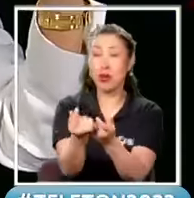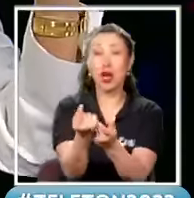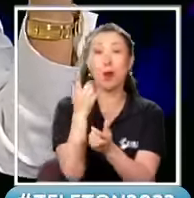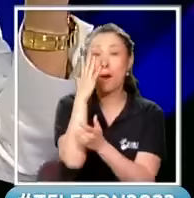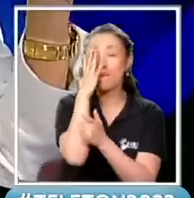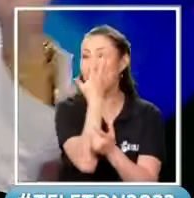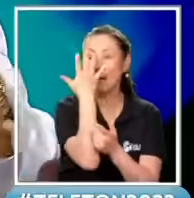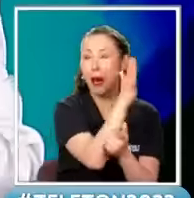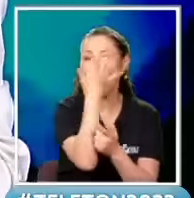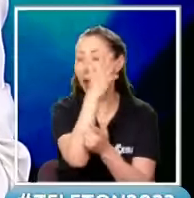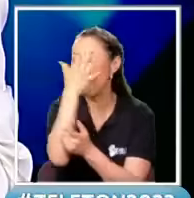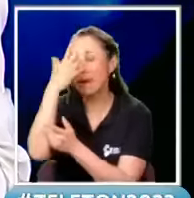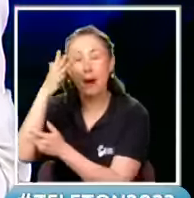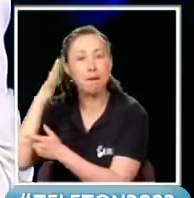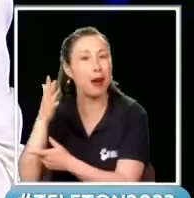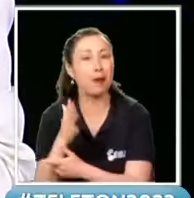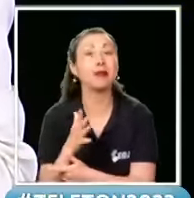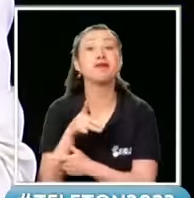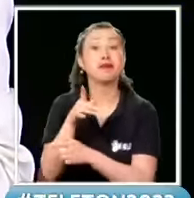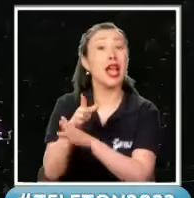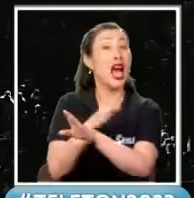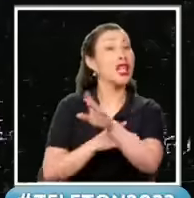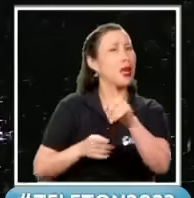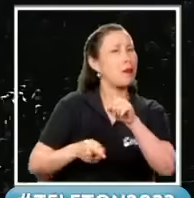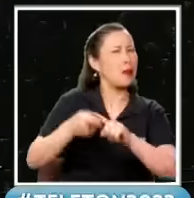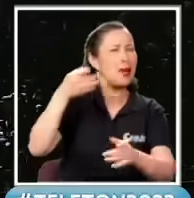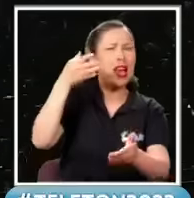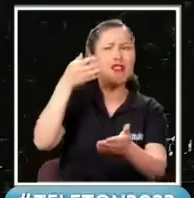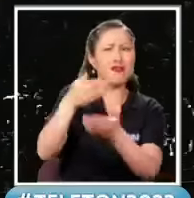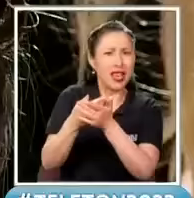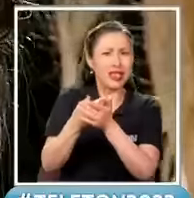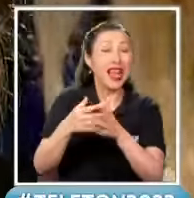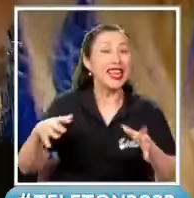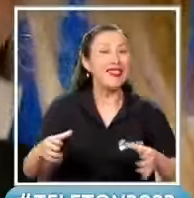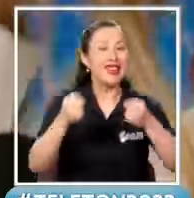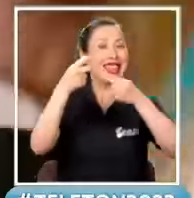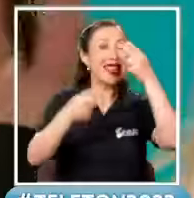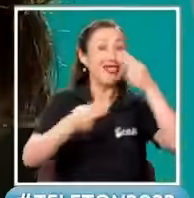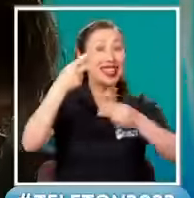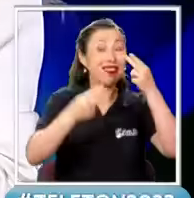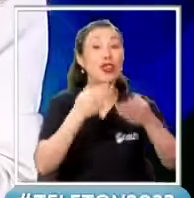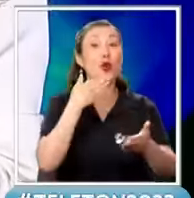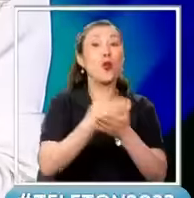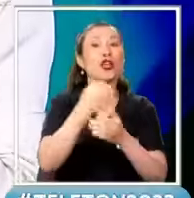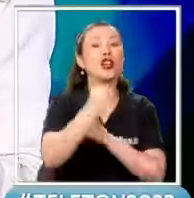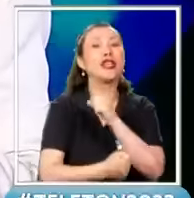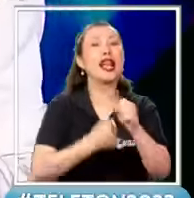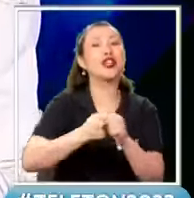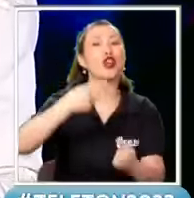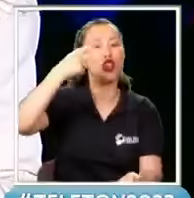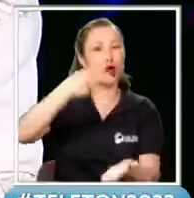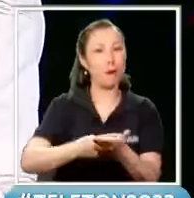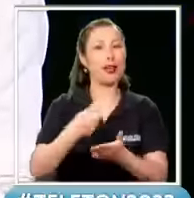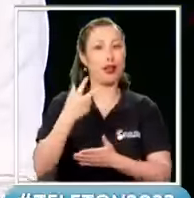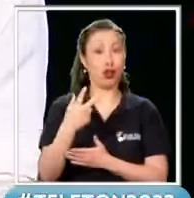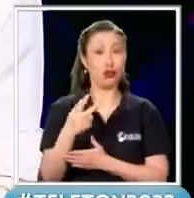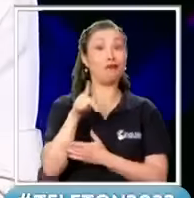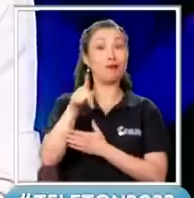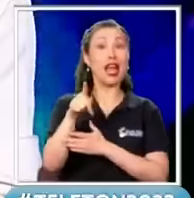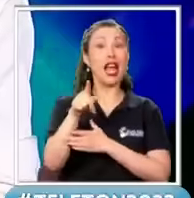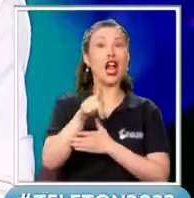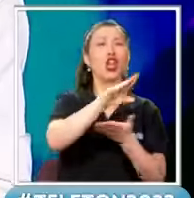caras. Estuvo por primera vez en este escenario en el Festival de Viña el año 2008. Imitó